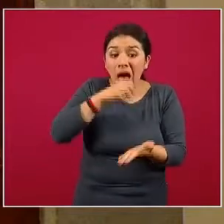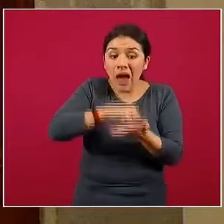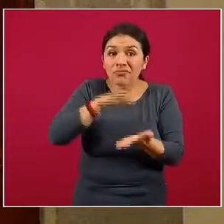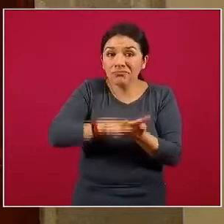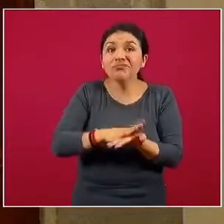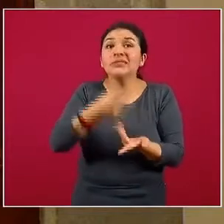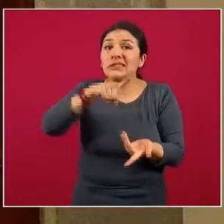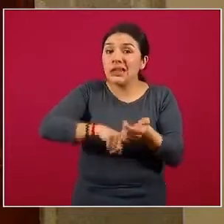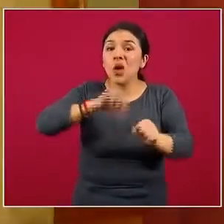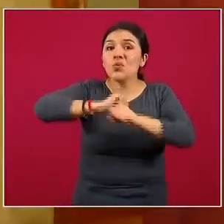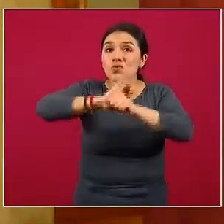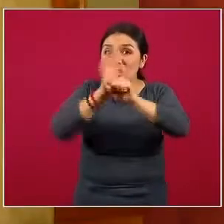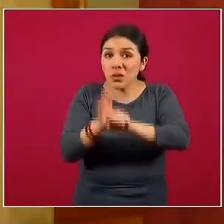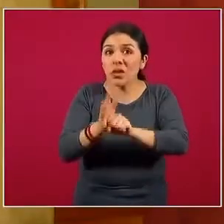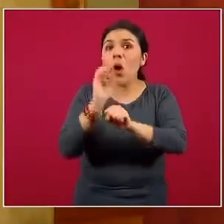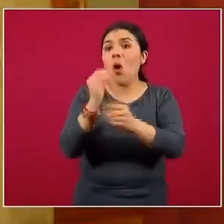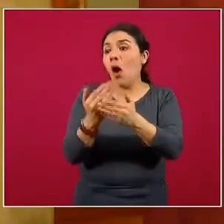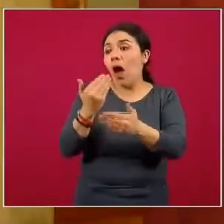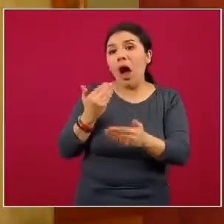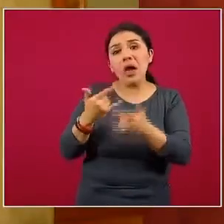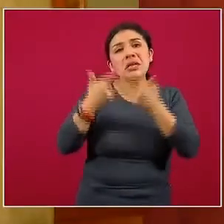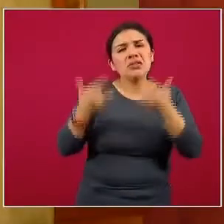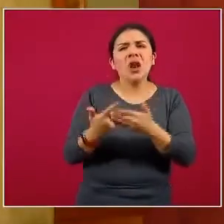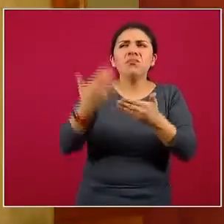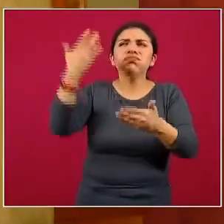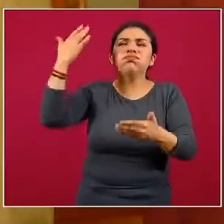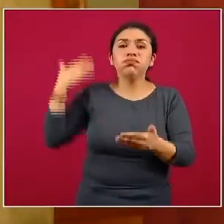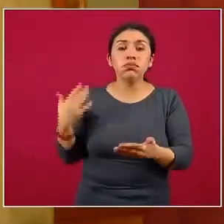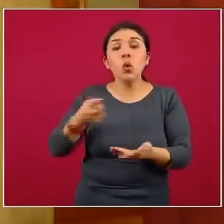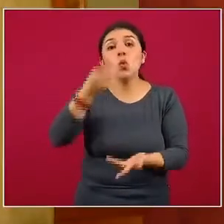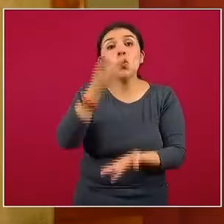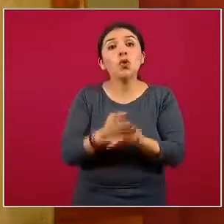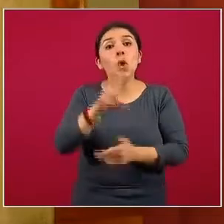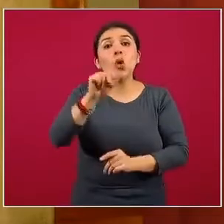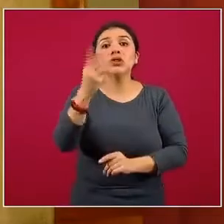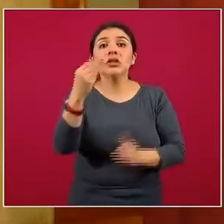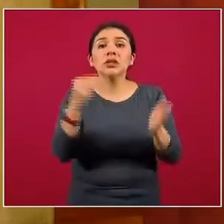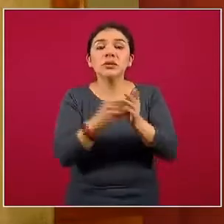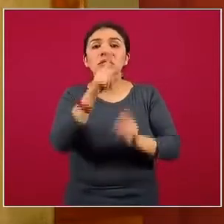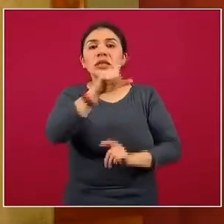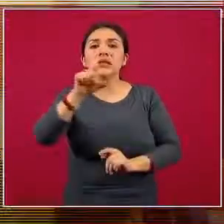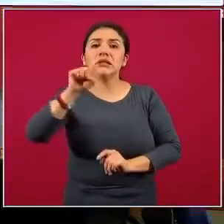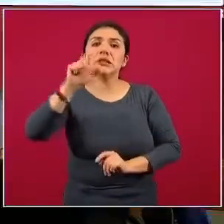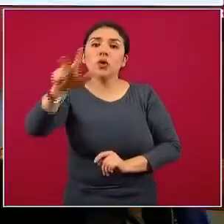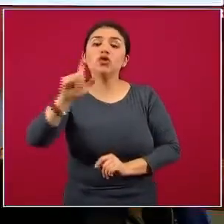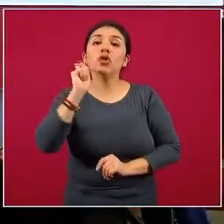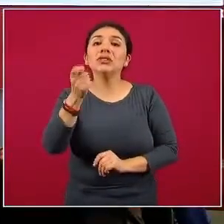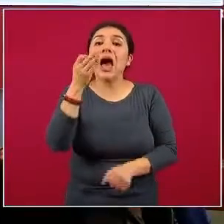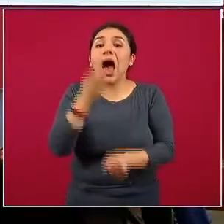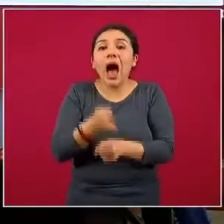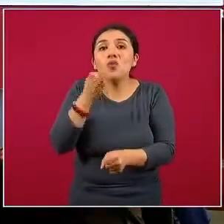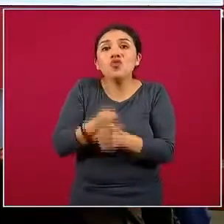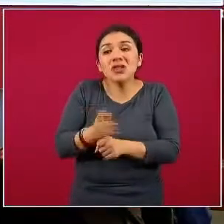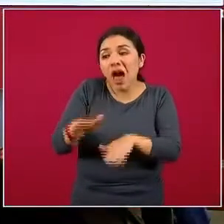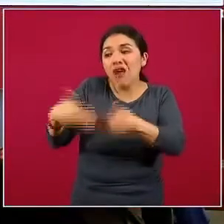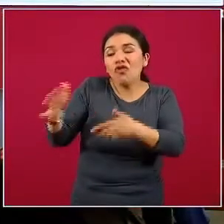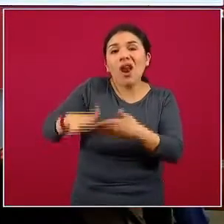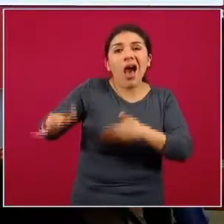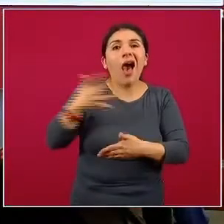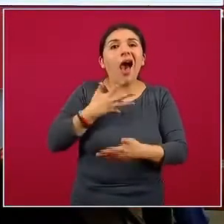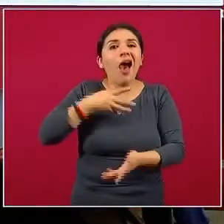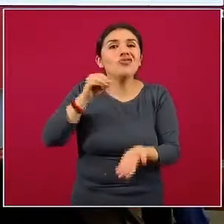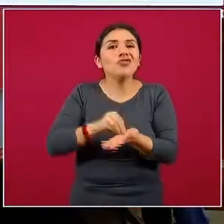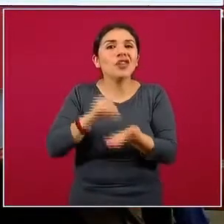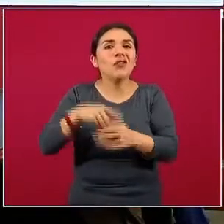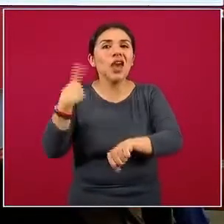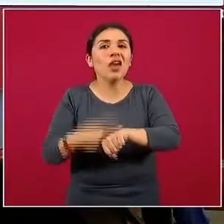como COVID-19 o lo tuvieron en la historia, solamente 83.768 son las que se encuentran